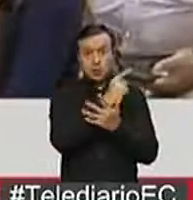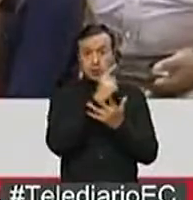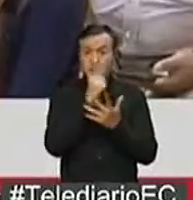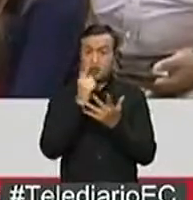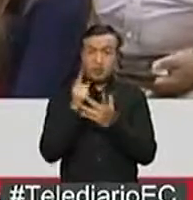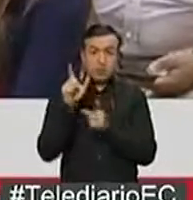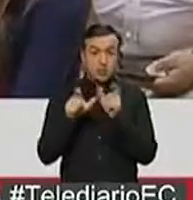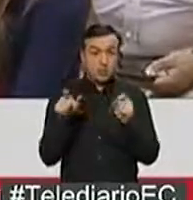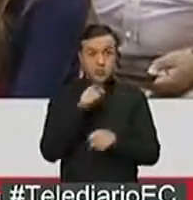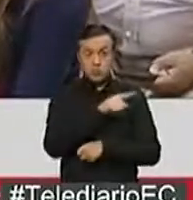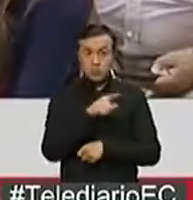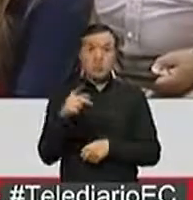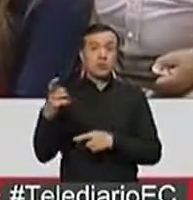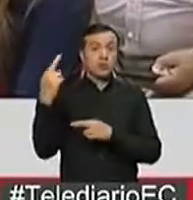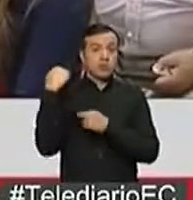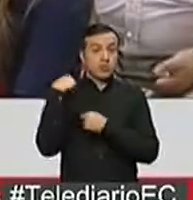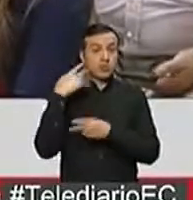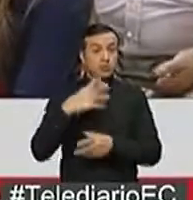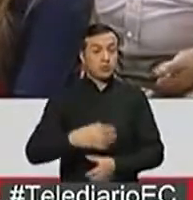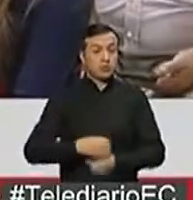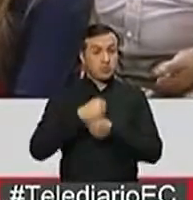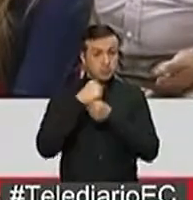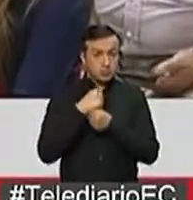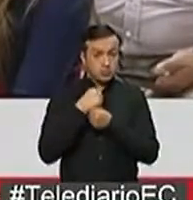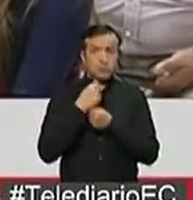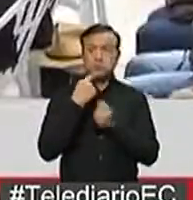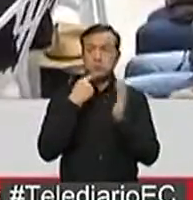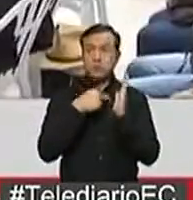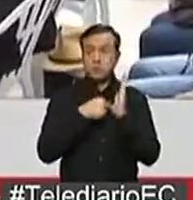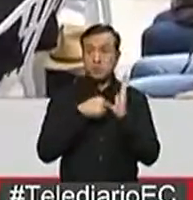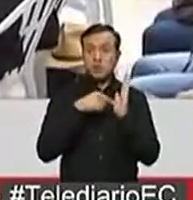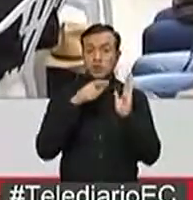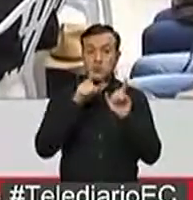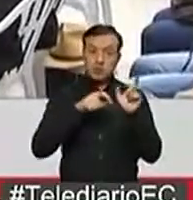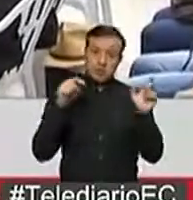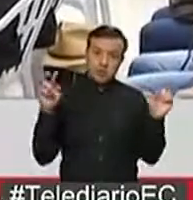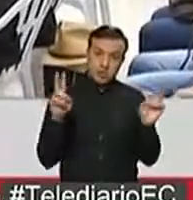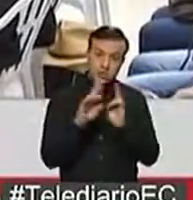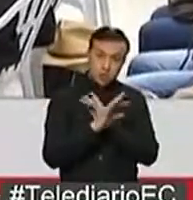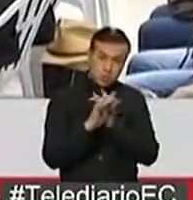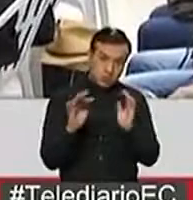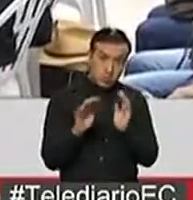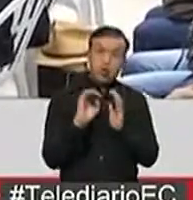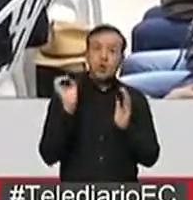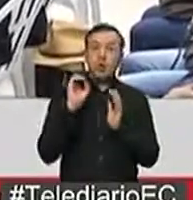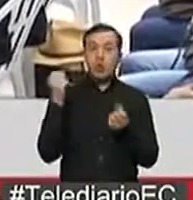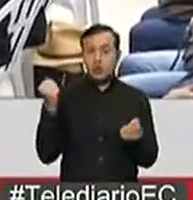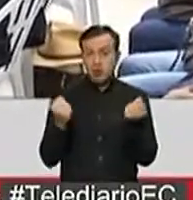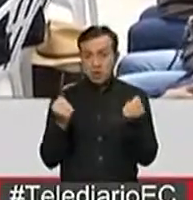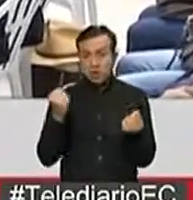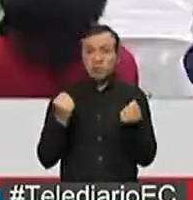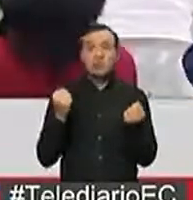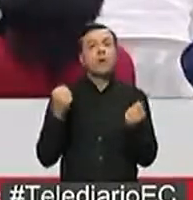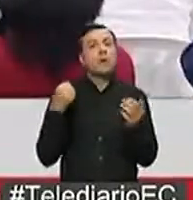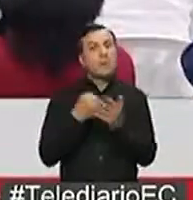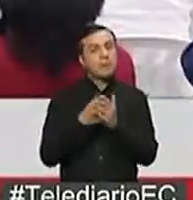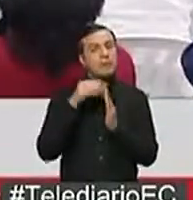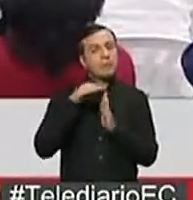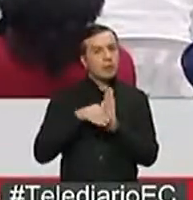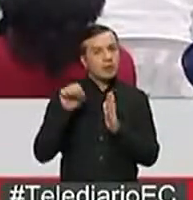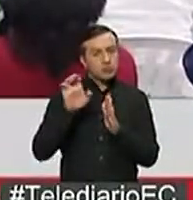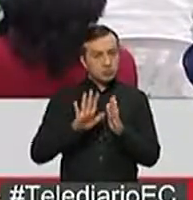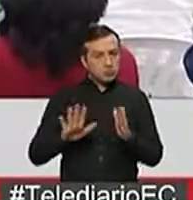sea responsable de la seguridad vial, como peatón, así como conductor, y también reducir los accidentes de tránsito en el